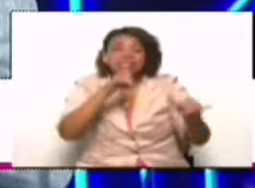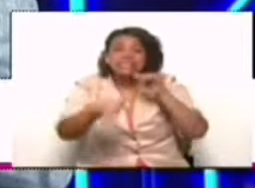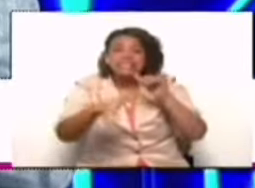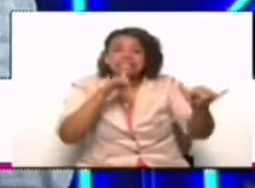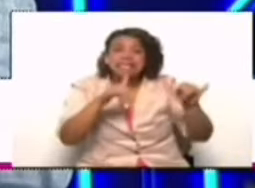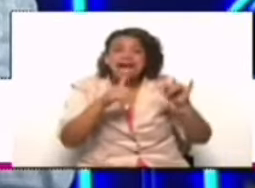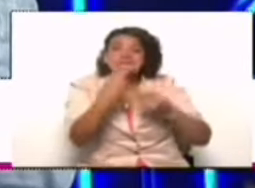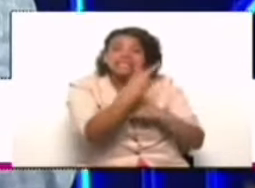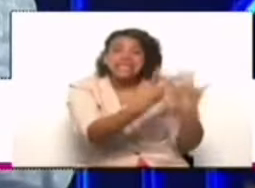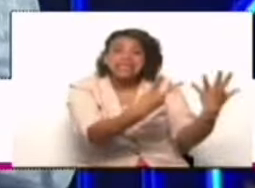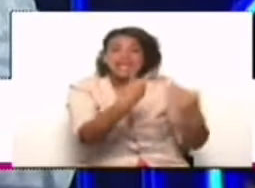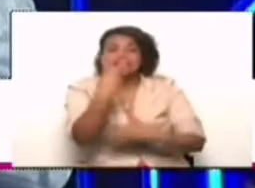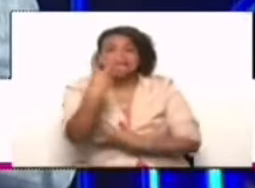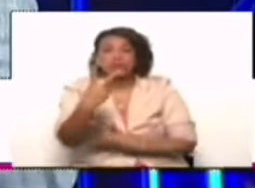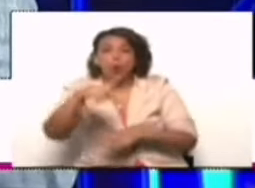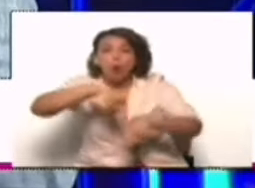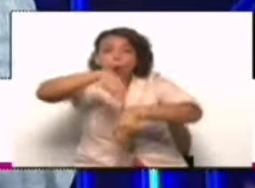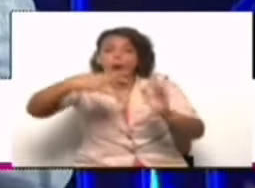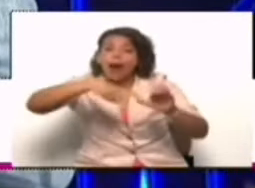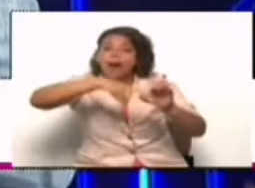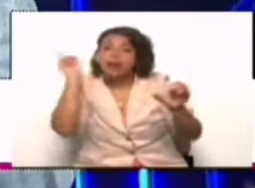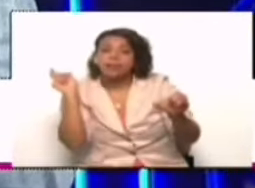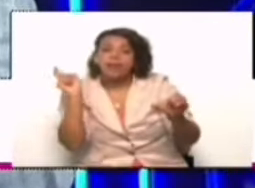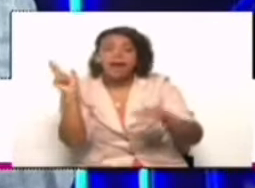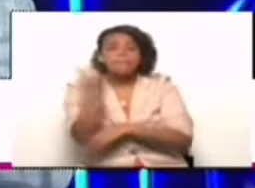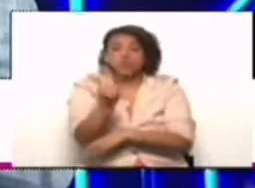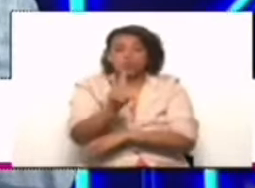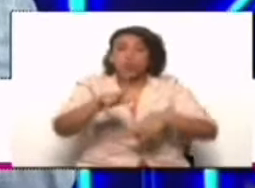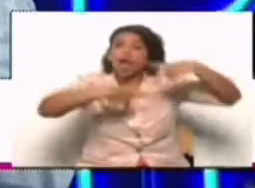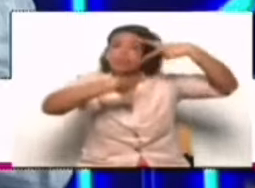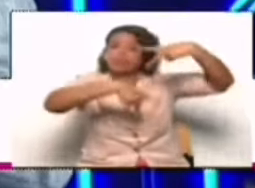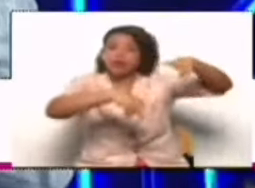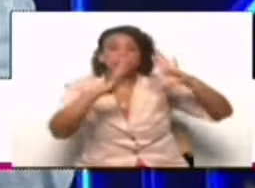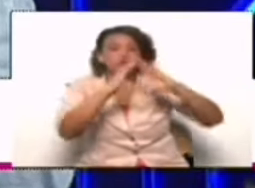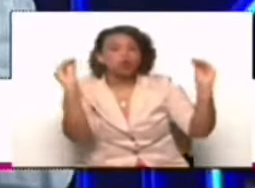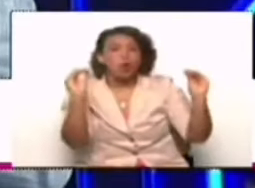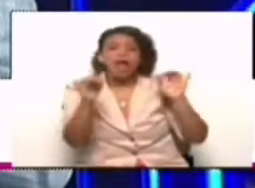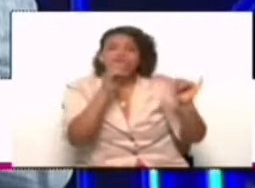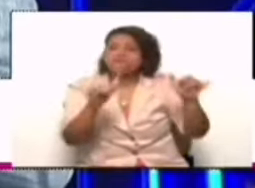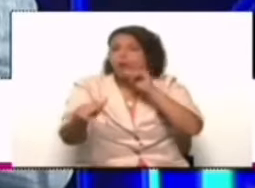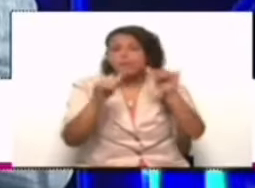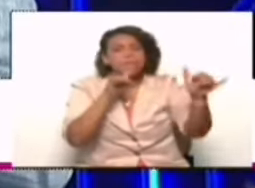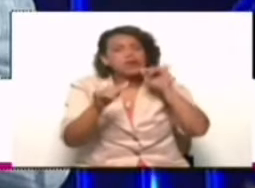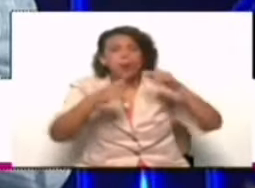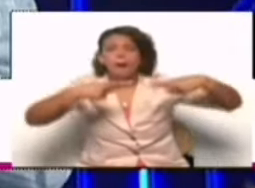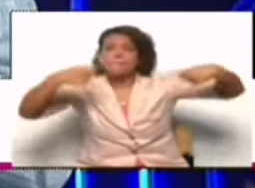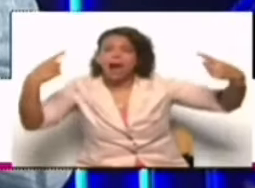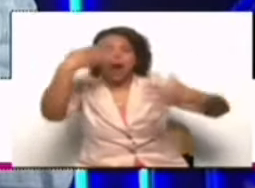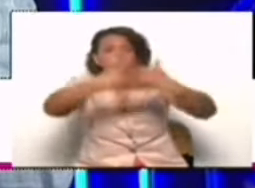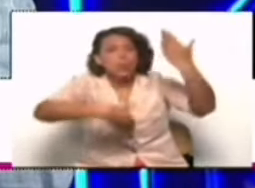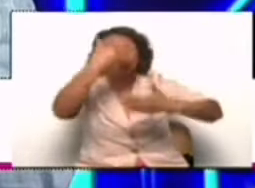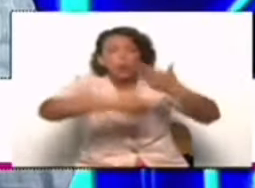dé 72 horas para retirar de Venezuela todos estos